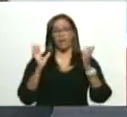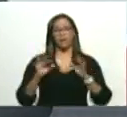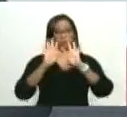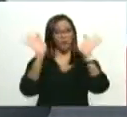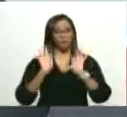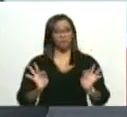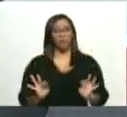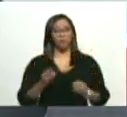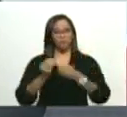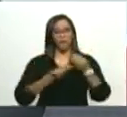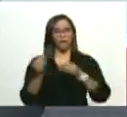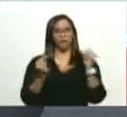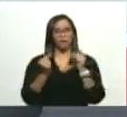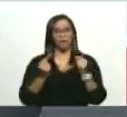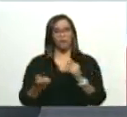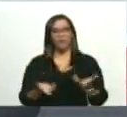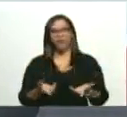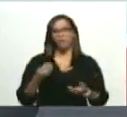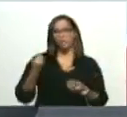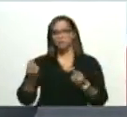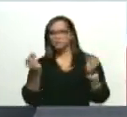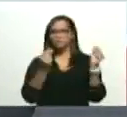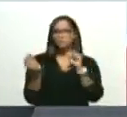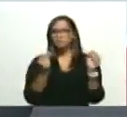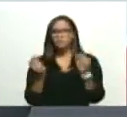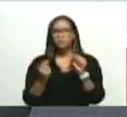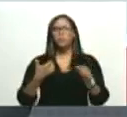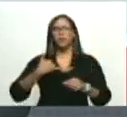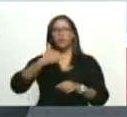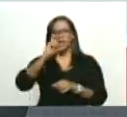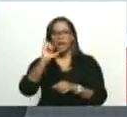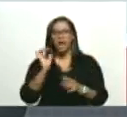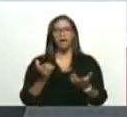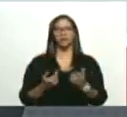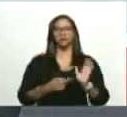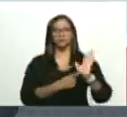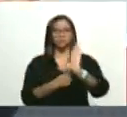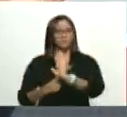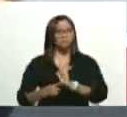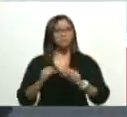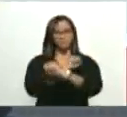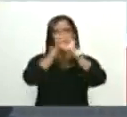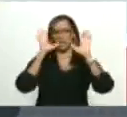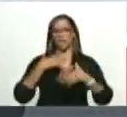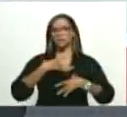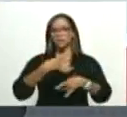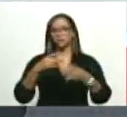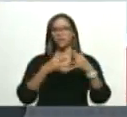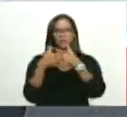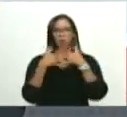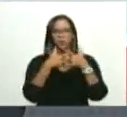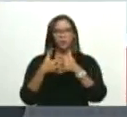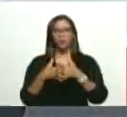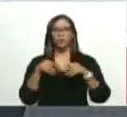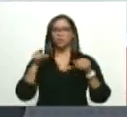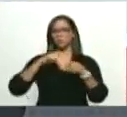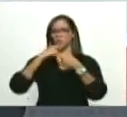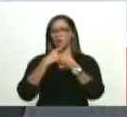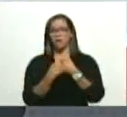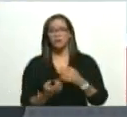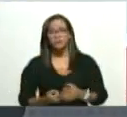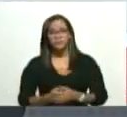que también genera debate y polémica, porque hay una clara, manifiesta y explícita intención de Estados Unidos y sus acólitos